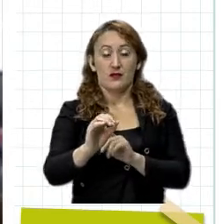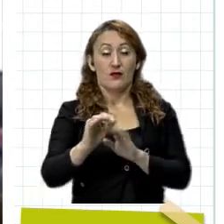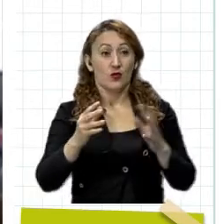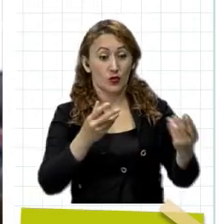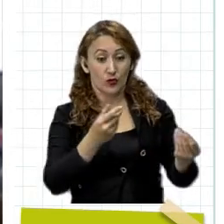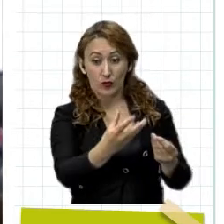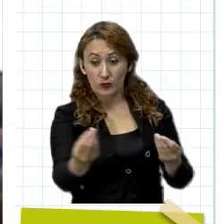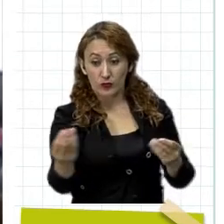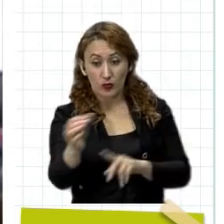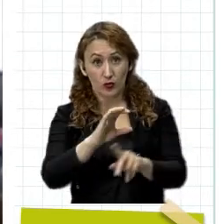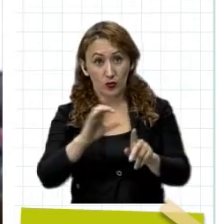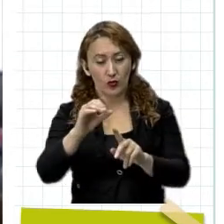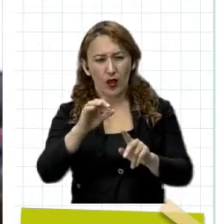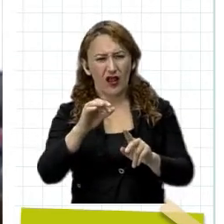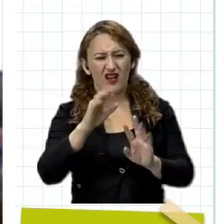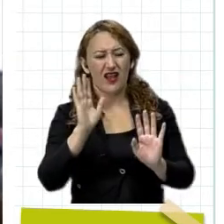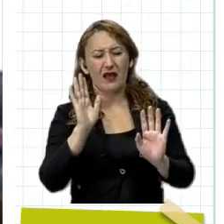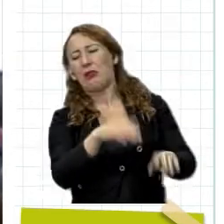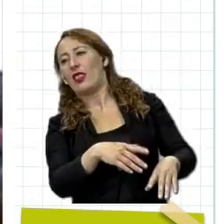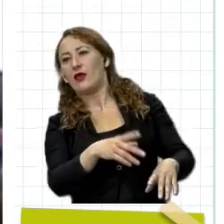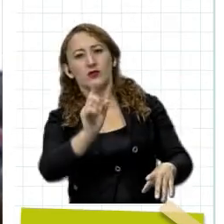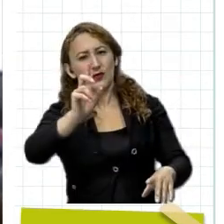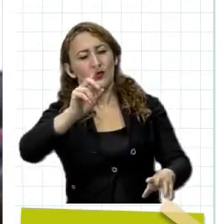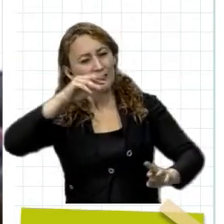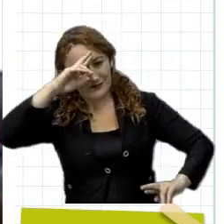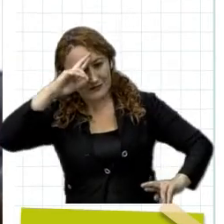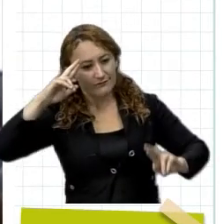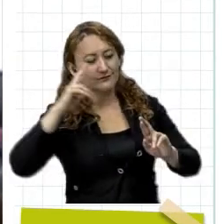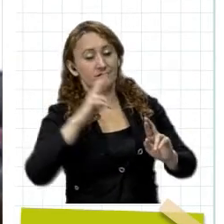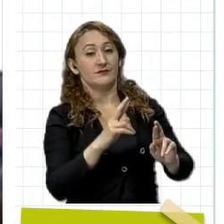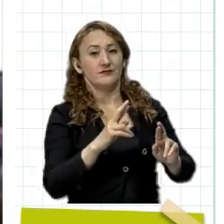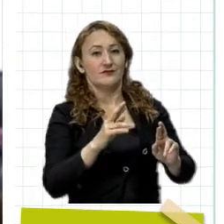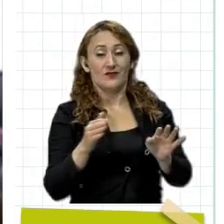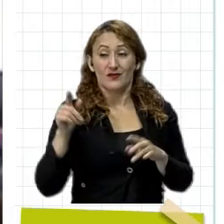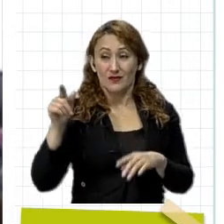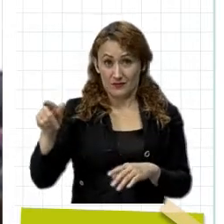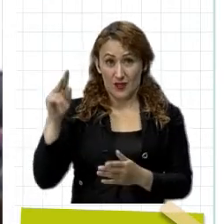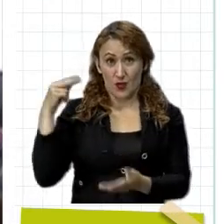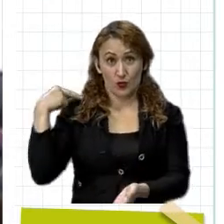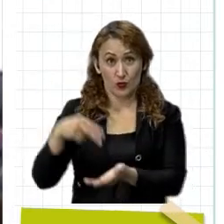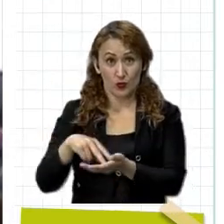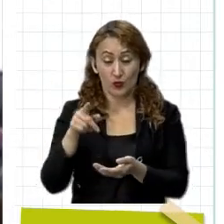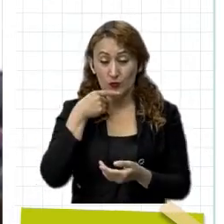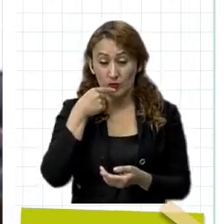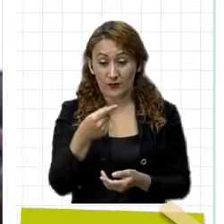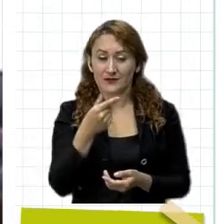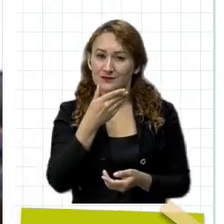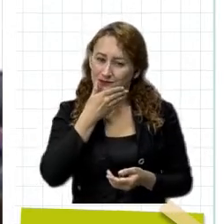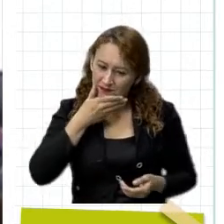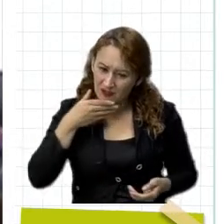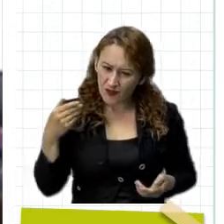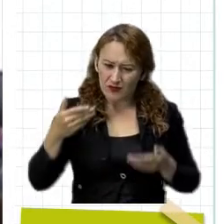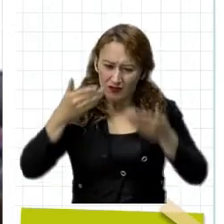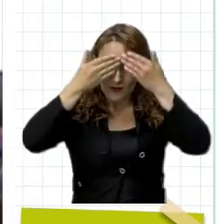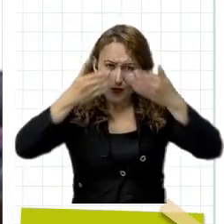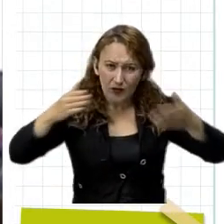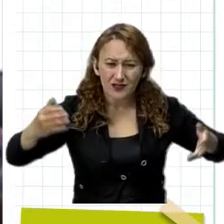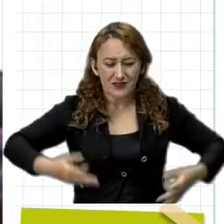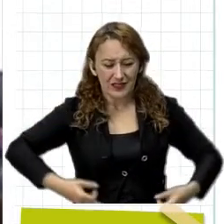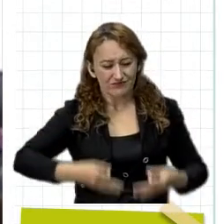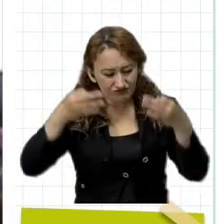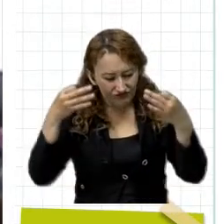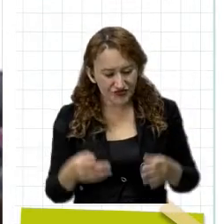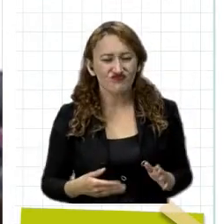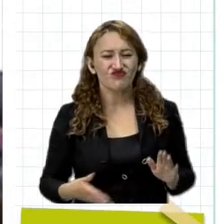culturales. Para Frazer, la única manera de delinear una concepción de democracia radical que